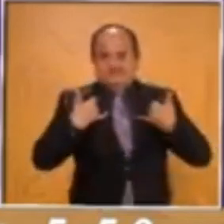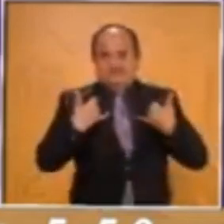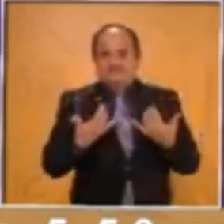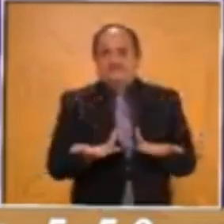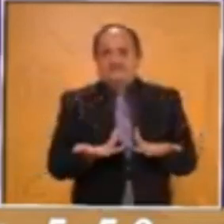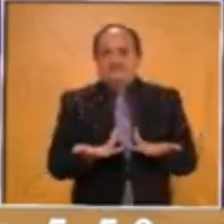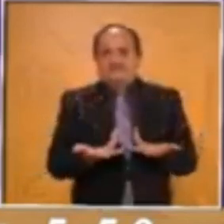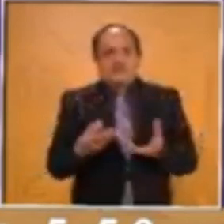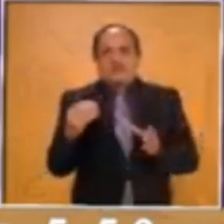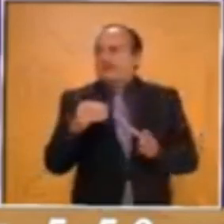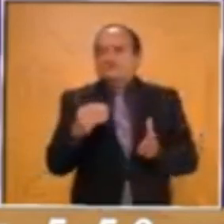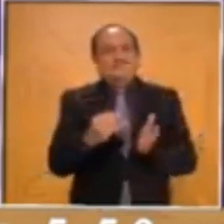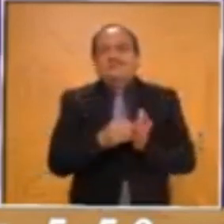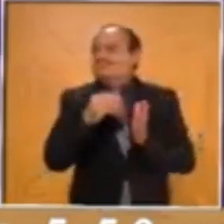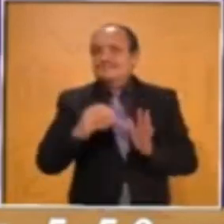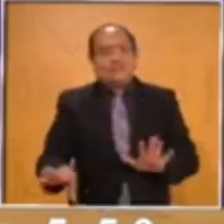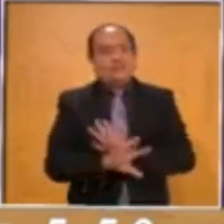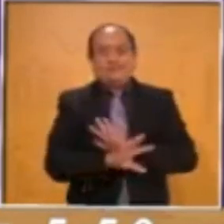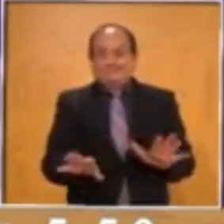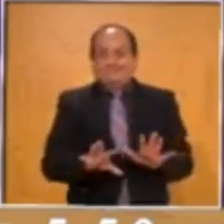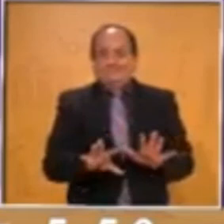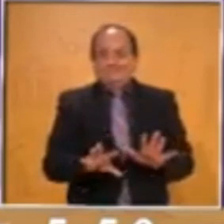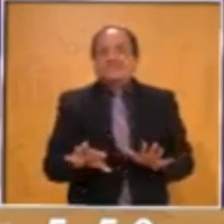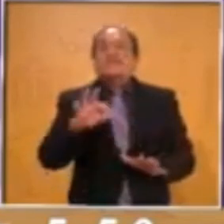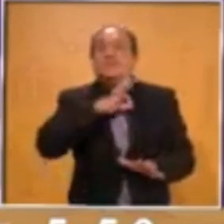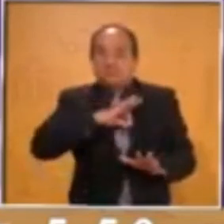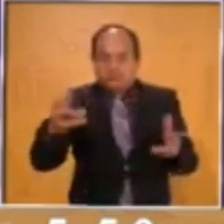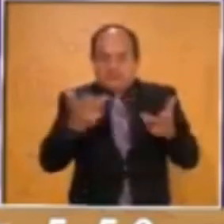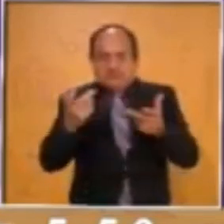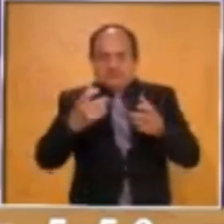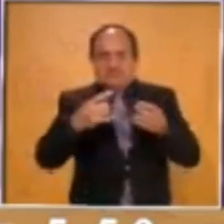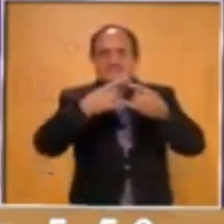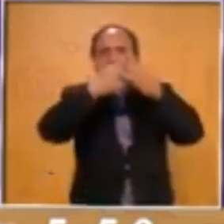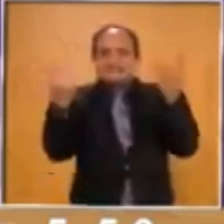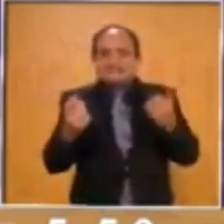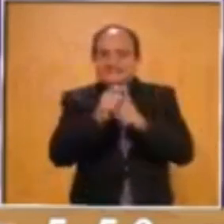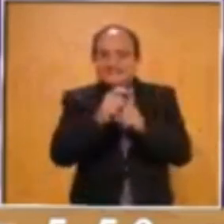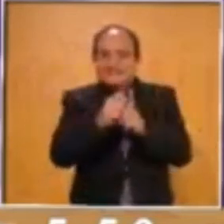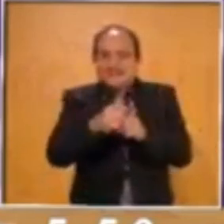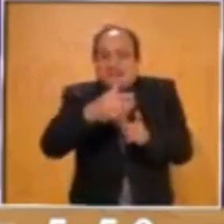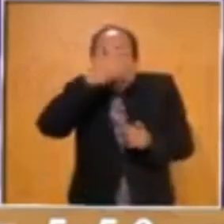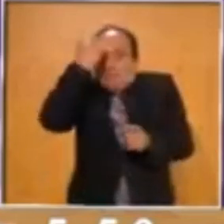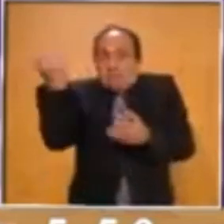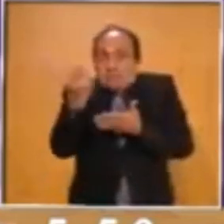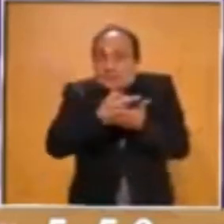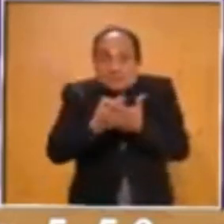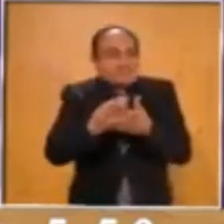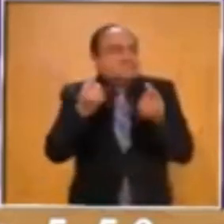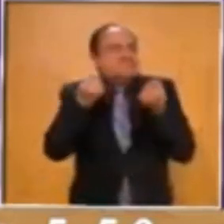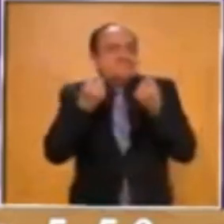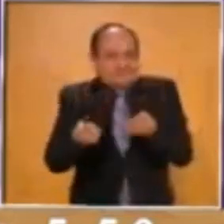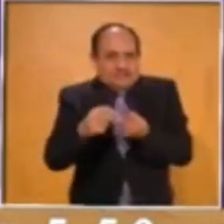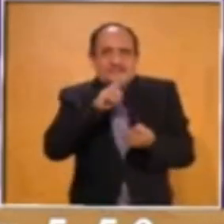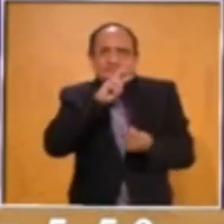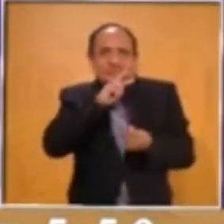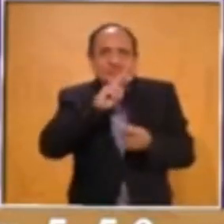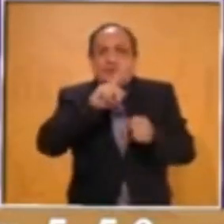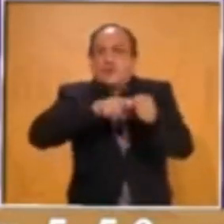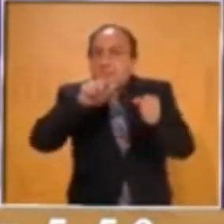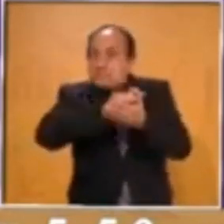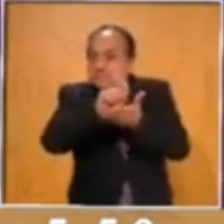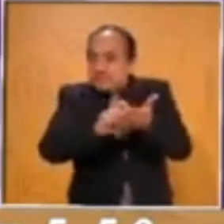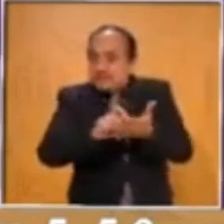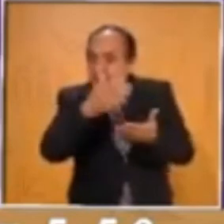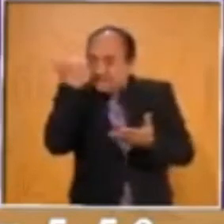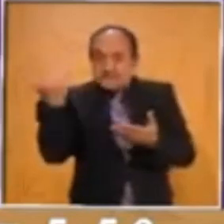que no hay pretexto para no realizar mi cómic, aunque no sepa dibujar o aunque no sepa pintar bien.